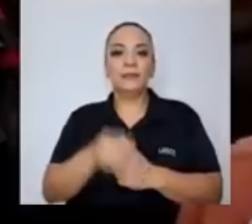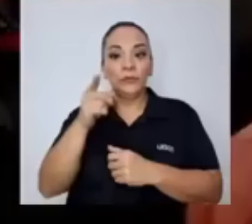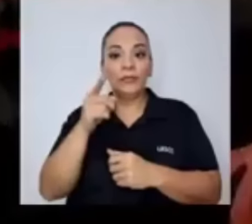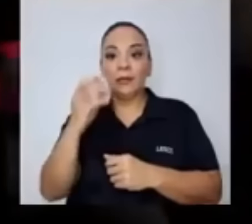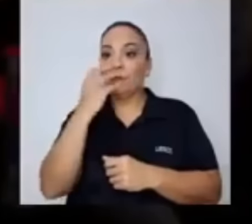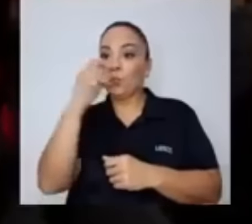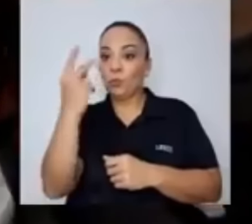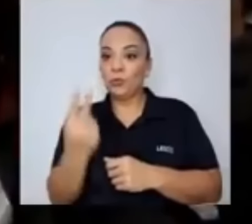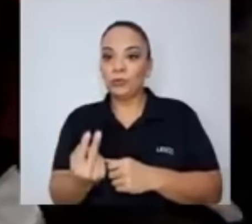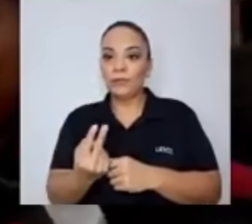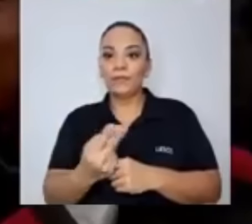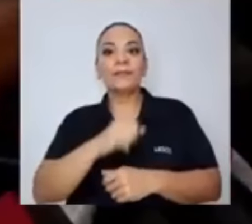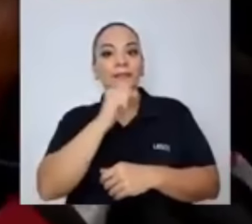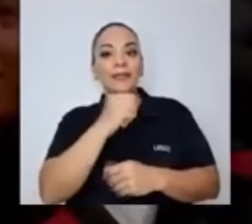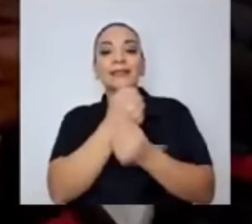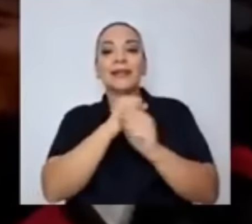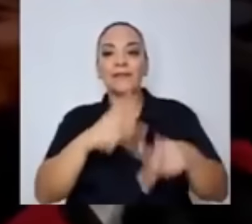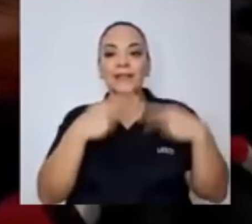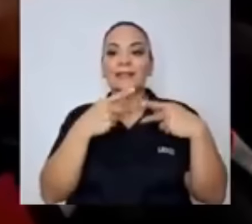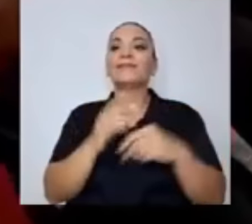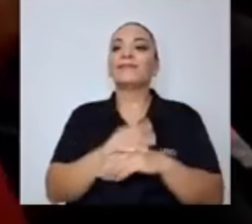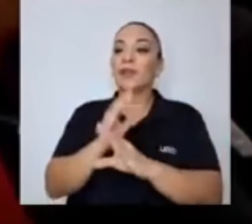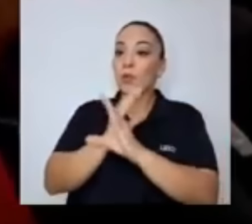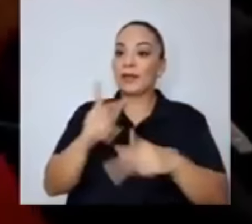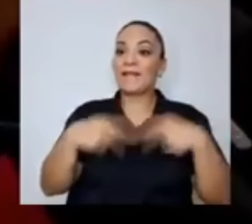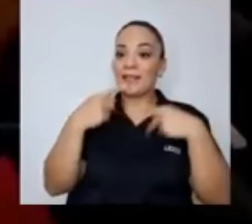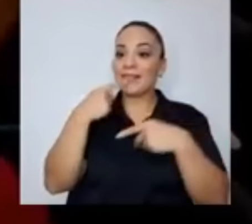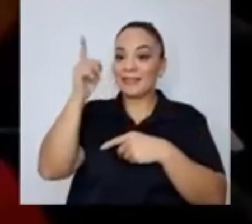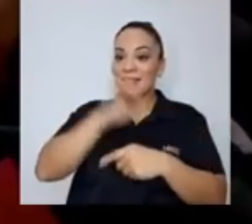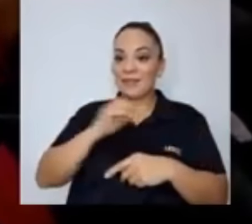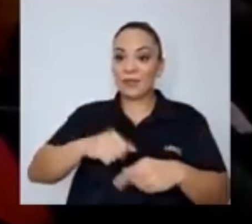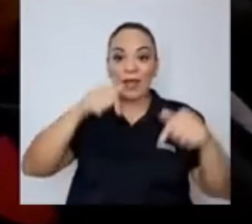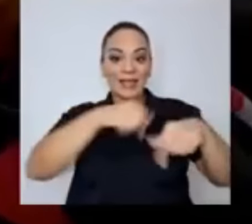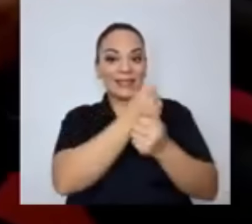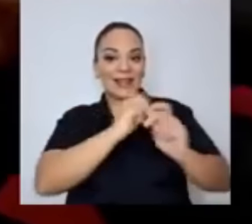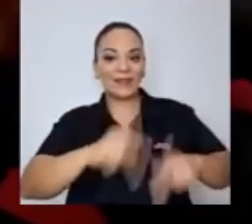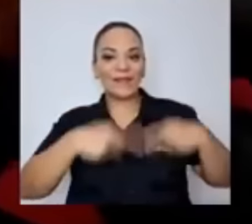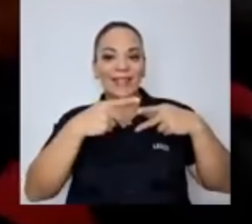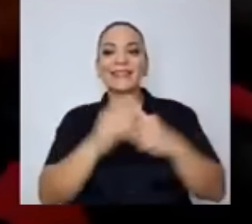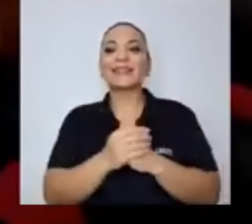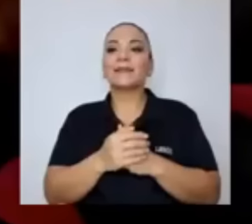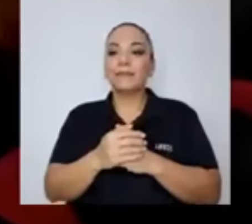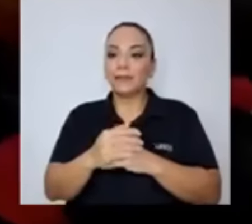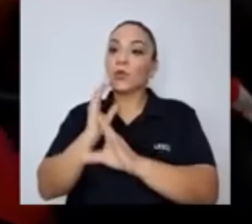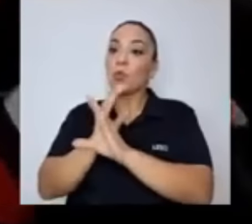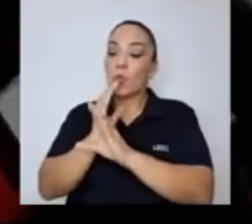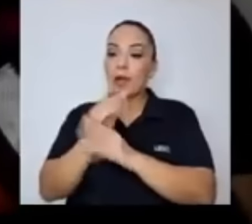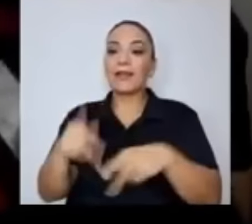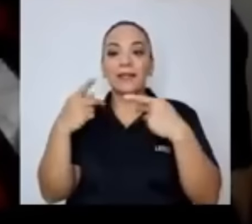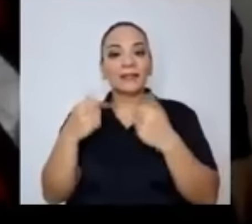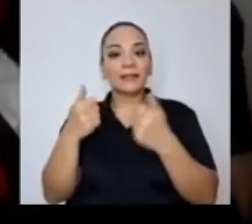Sí. Salvavidas. Guardavidas. Guardavidas, le dicen allá. Aquí salvavidas. Ah, ok. Guardavidas. Y,